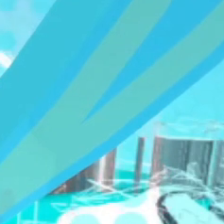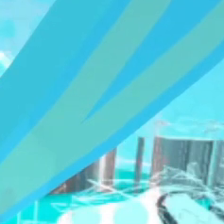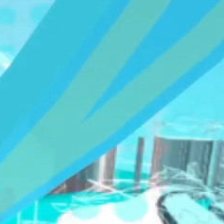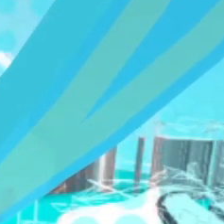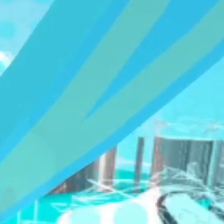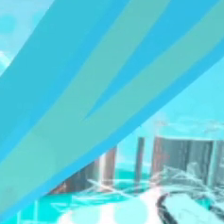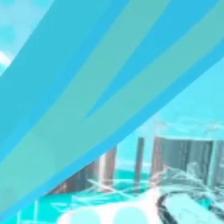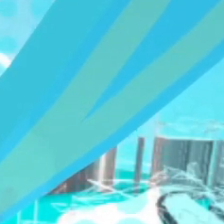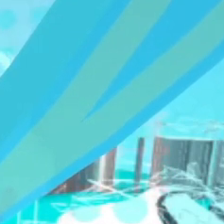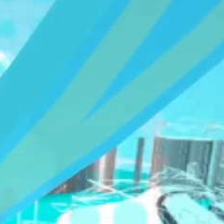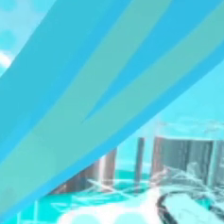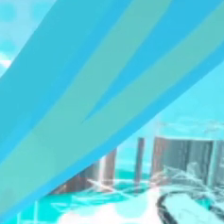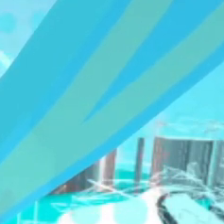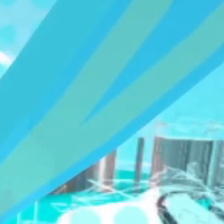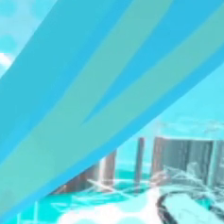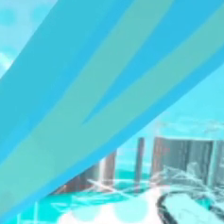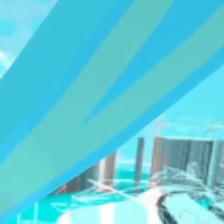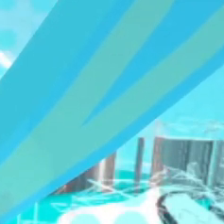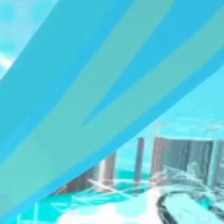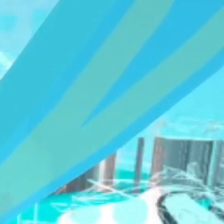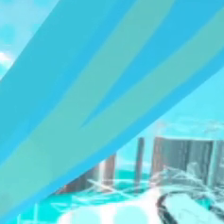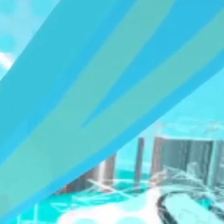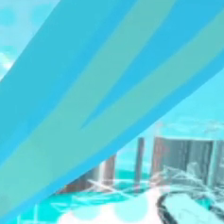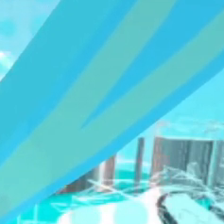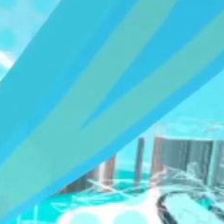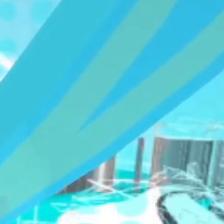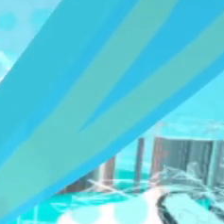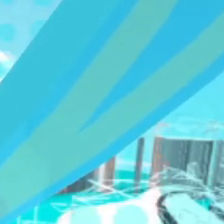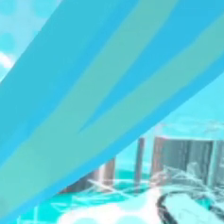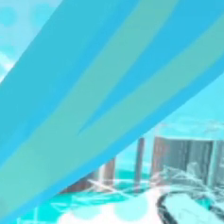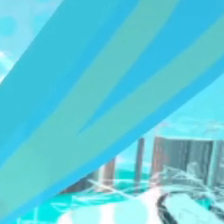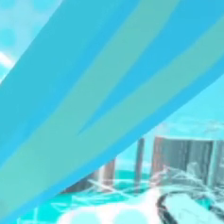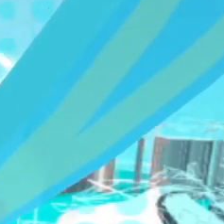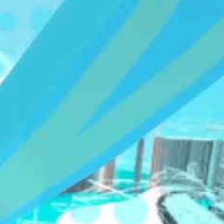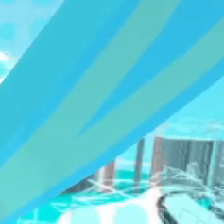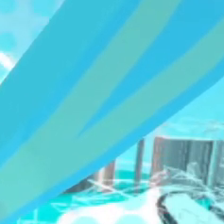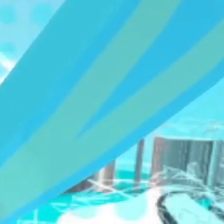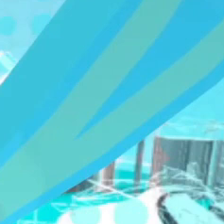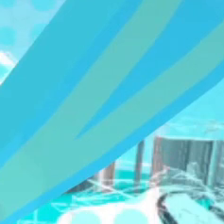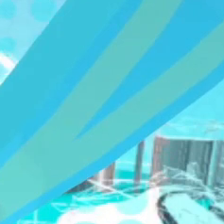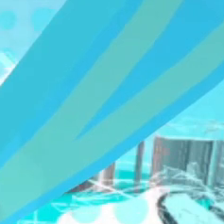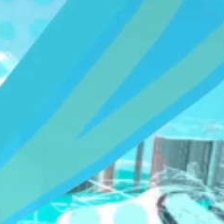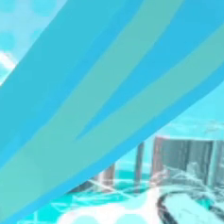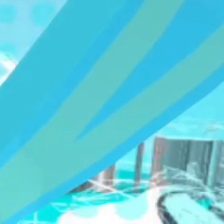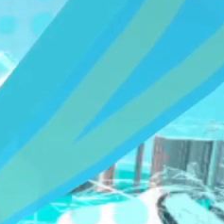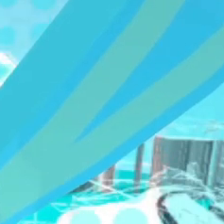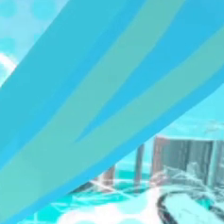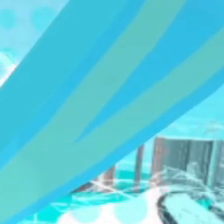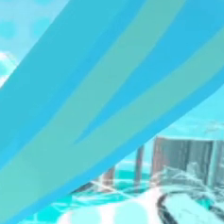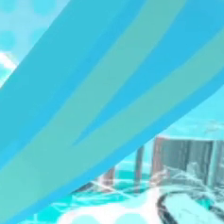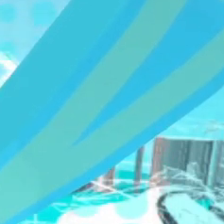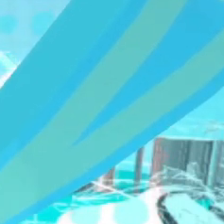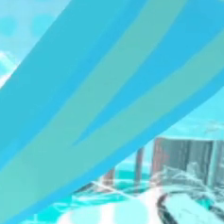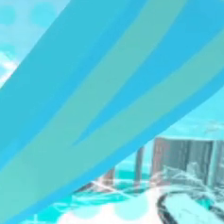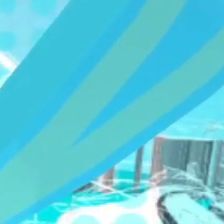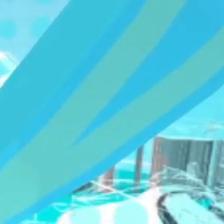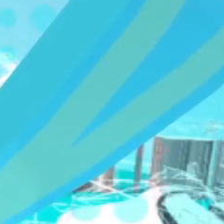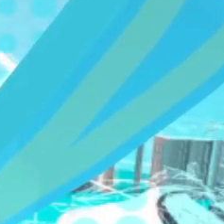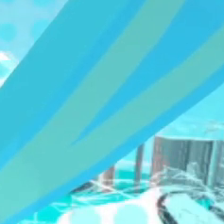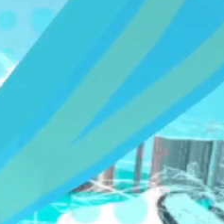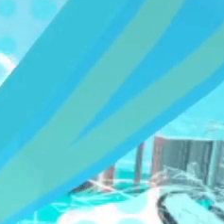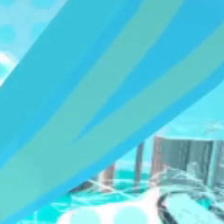estadounidense cotiza hoy en 621 colones con 03 centavos en la